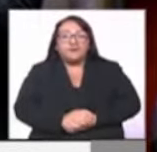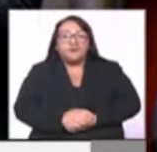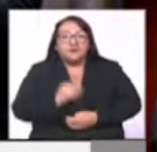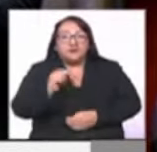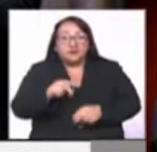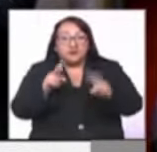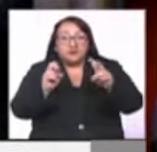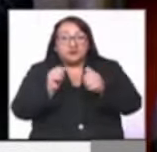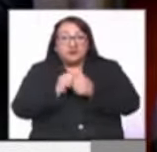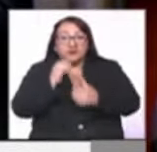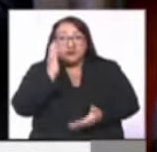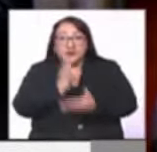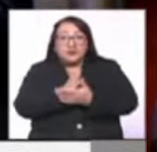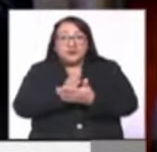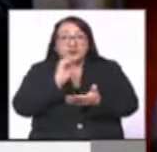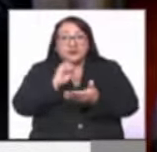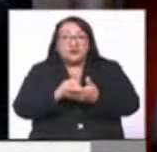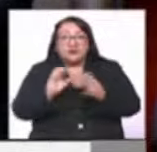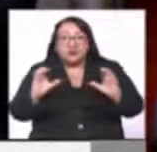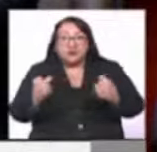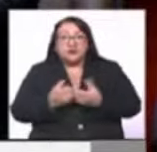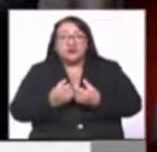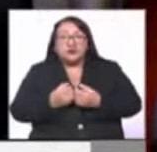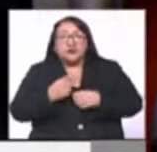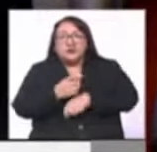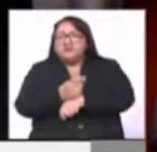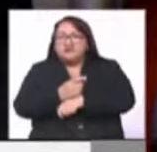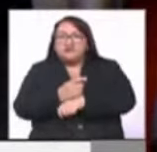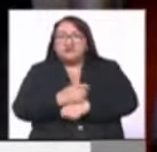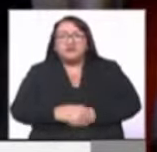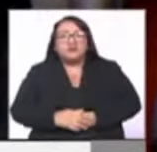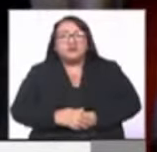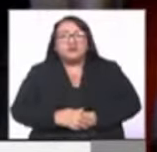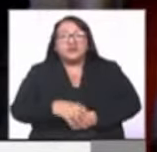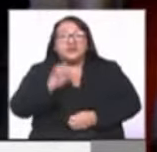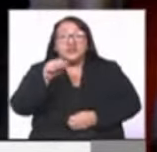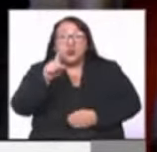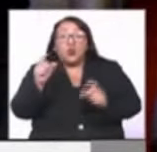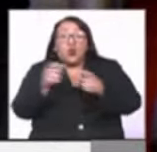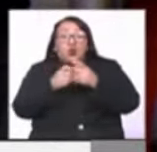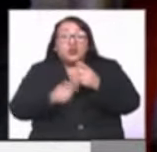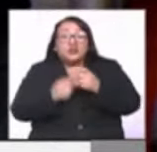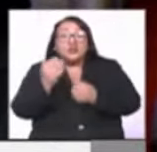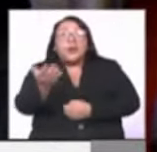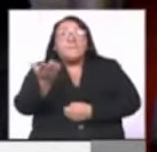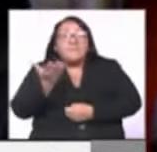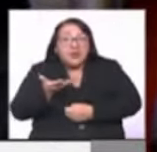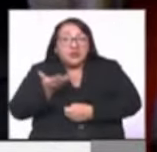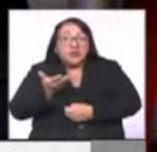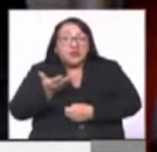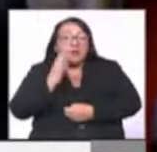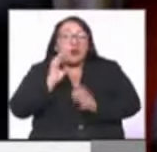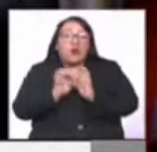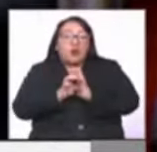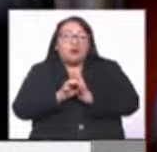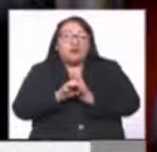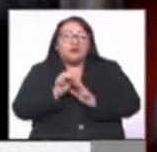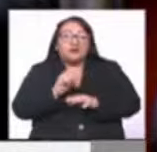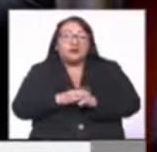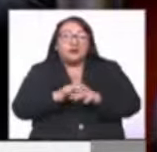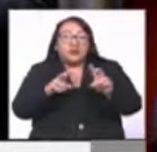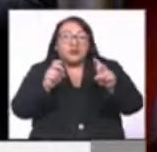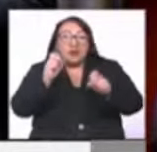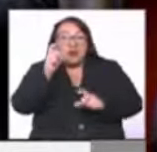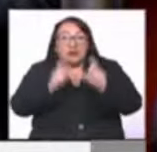aplicación de la sanción impuesta por el congreso es inmediata si un congresista solicitara como consecuencia de la pluralidad de